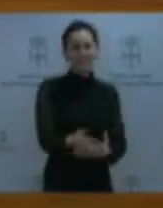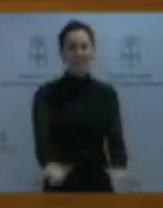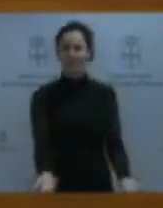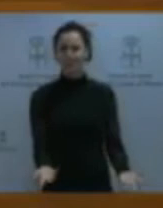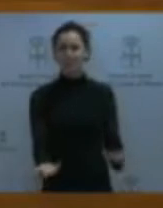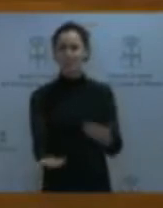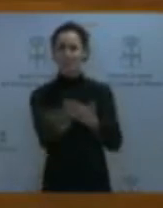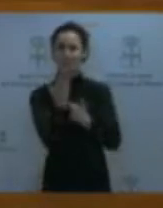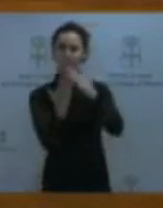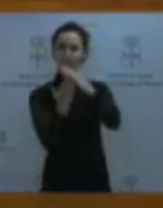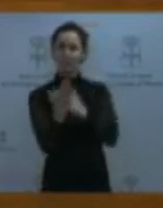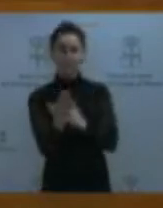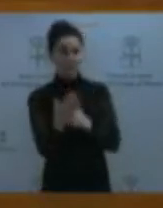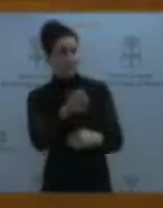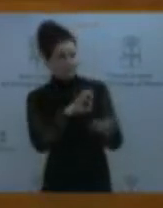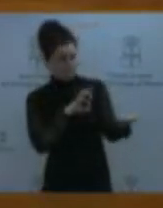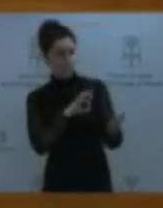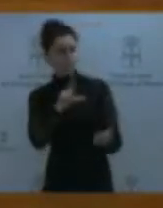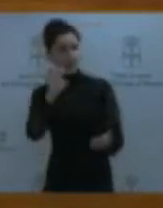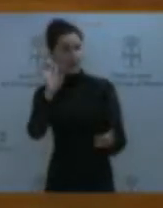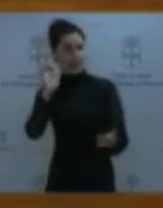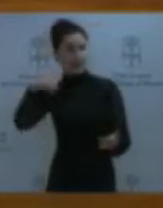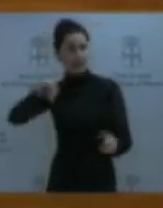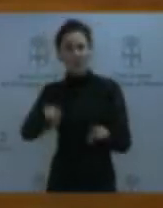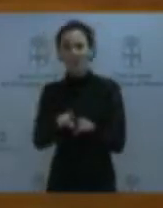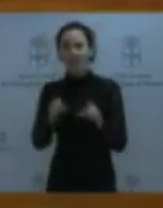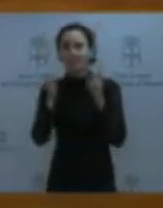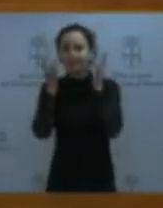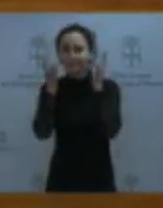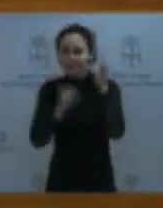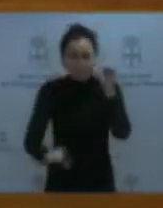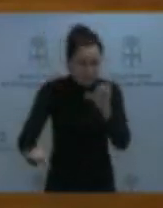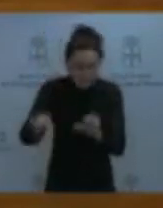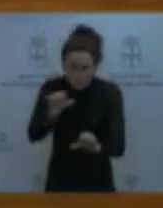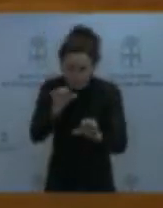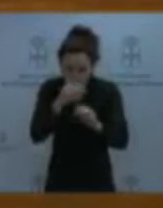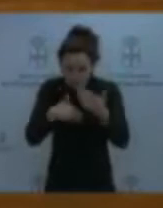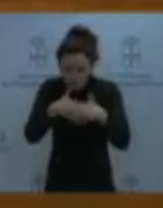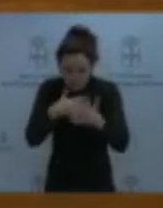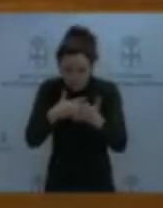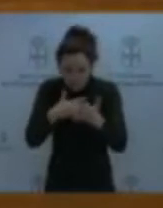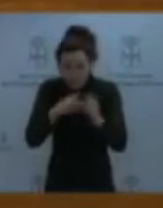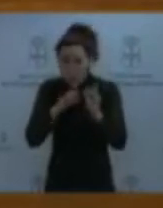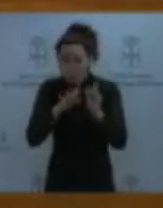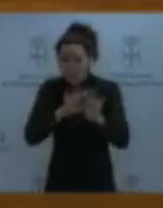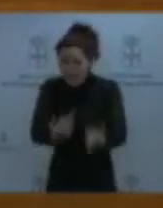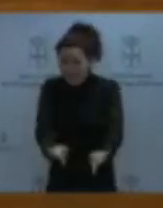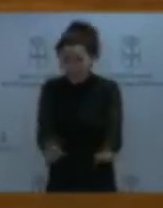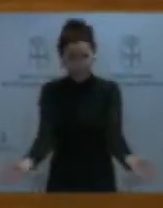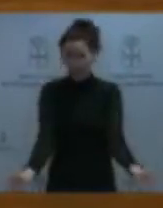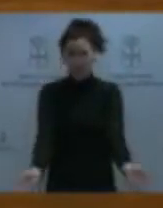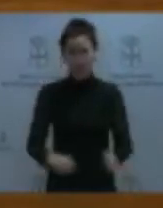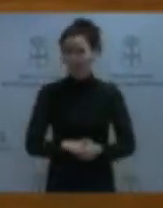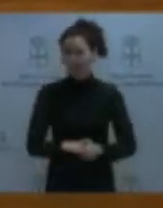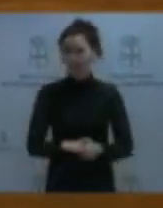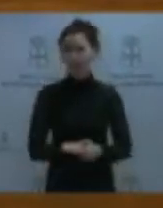usted plantea, señor León, se convierten en quimeras. Luego tengamos clara esa cuestión, es decir, ir